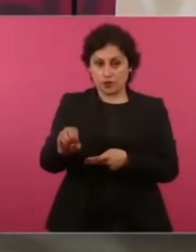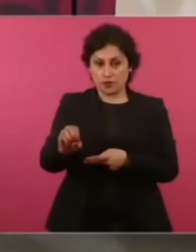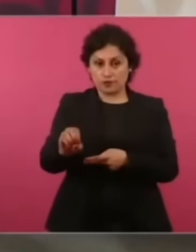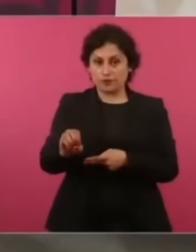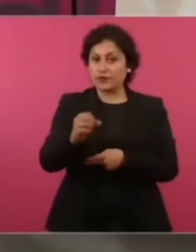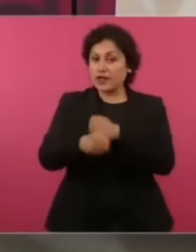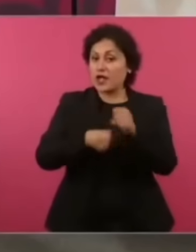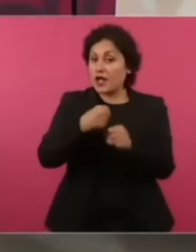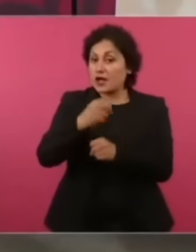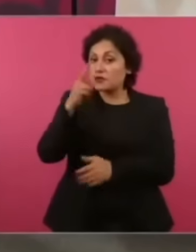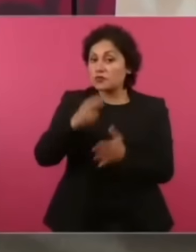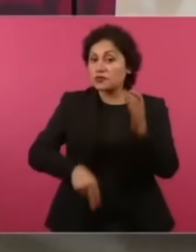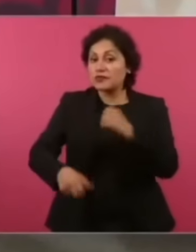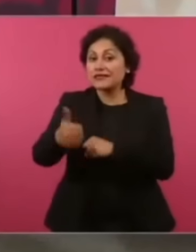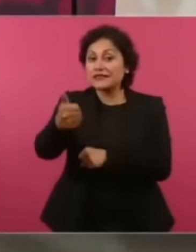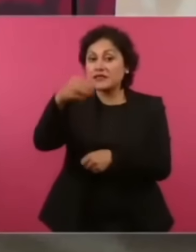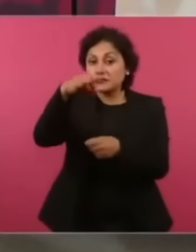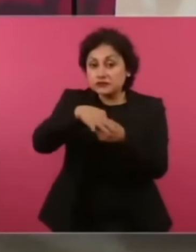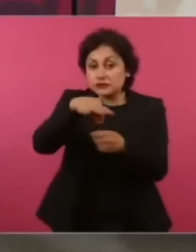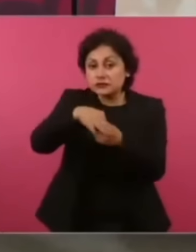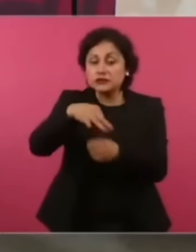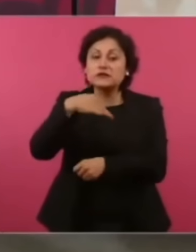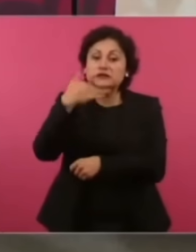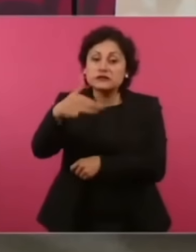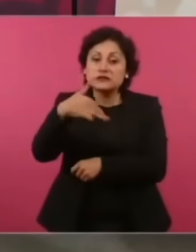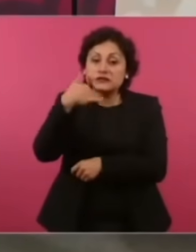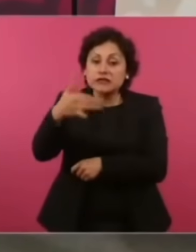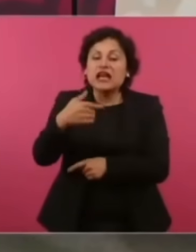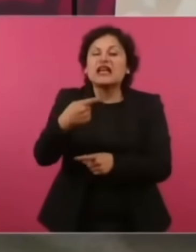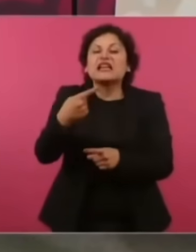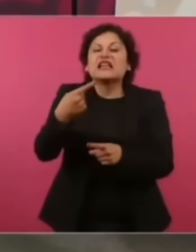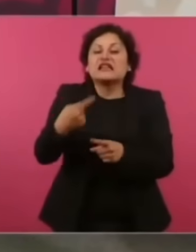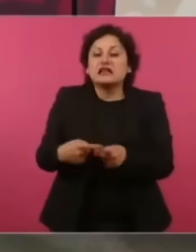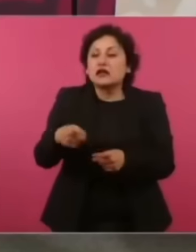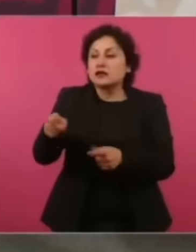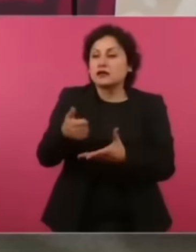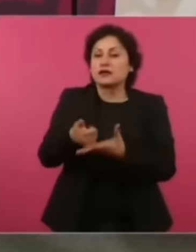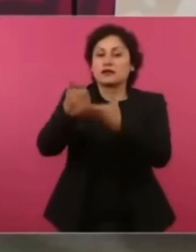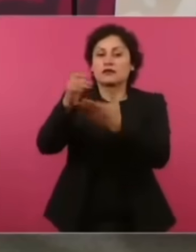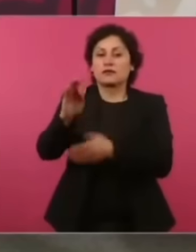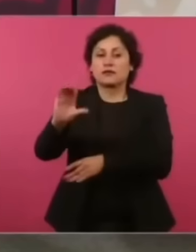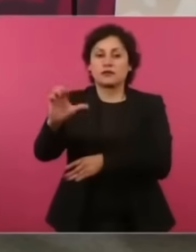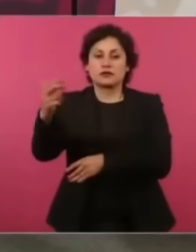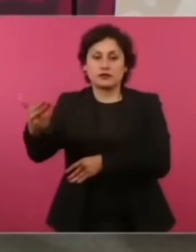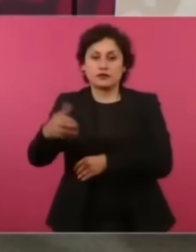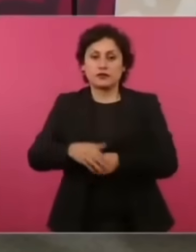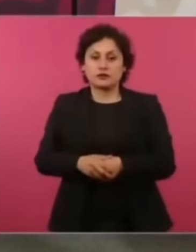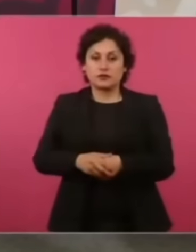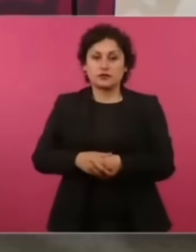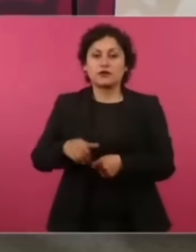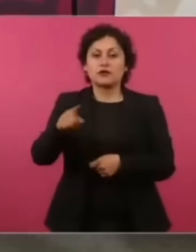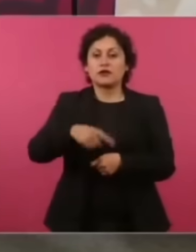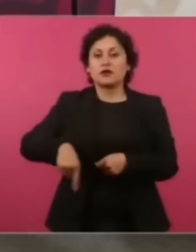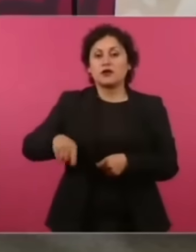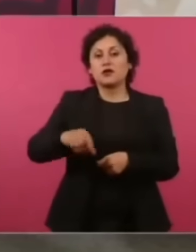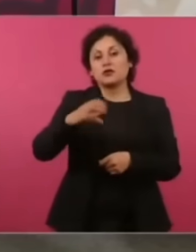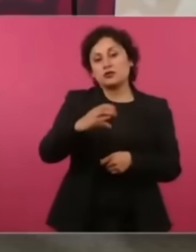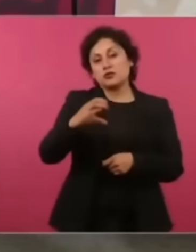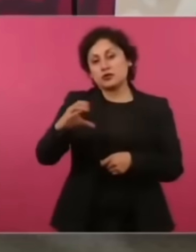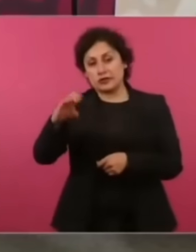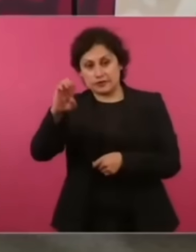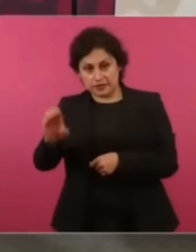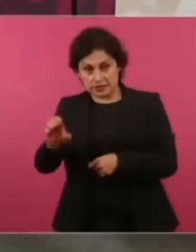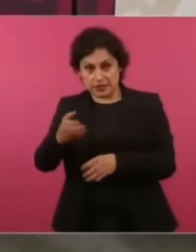y a quienes ayudan a Calderón en el fraude del 2006 los del Consejo Coordinador Empresarial de